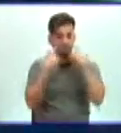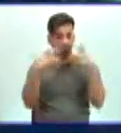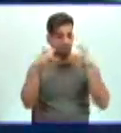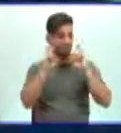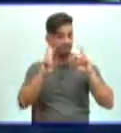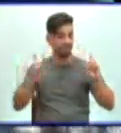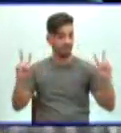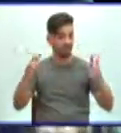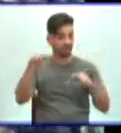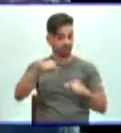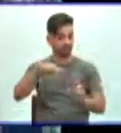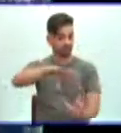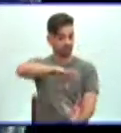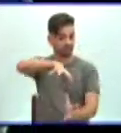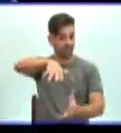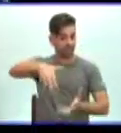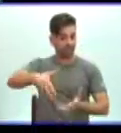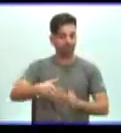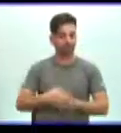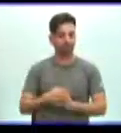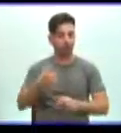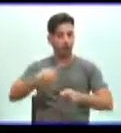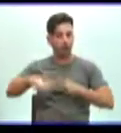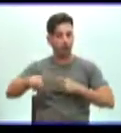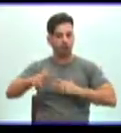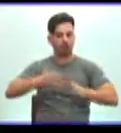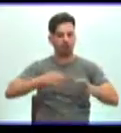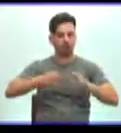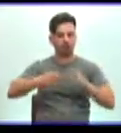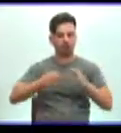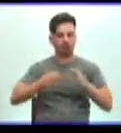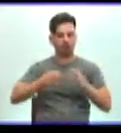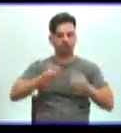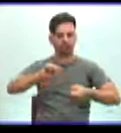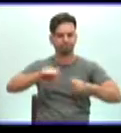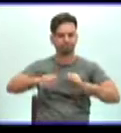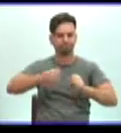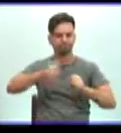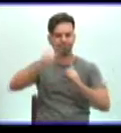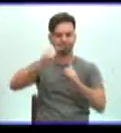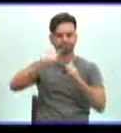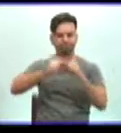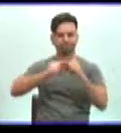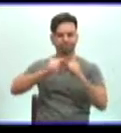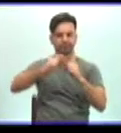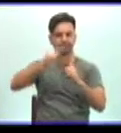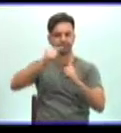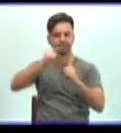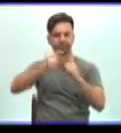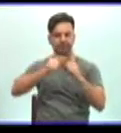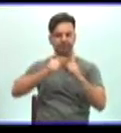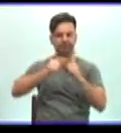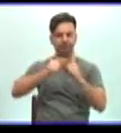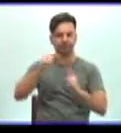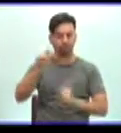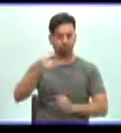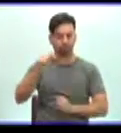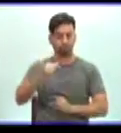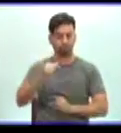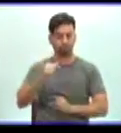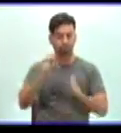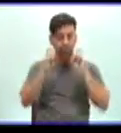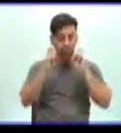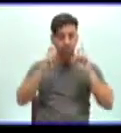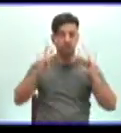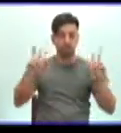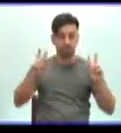Otra de las funciones de la atmósfera es la de mantener la temperatura en el planeta. Sin ella, la vida en la Tierra sería imposible debido a las grandes diferencias de